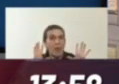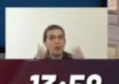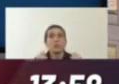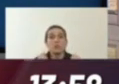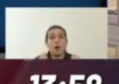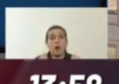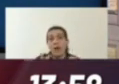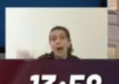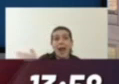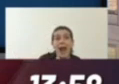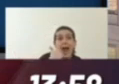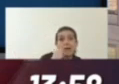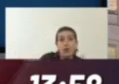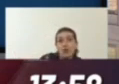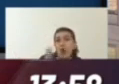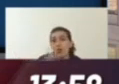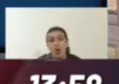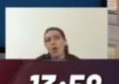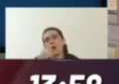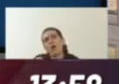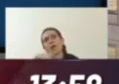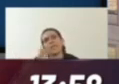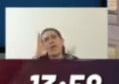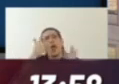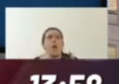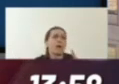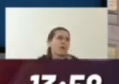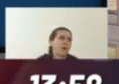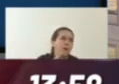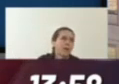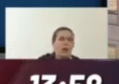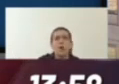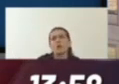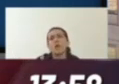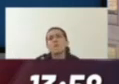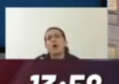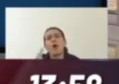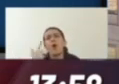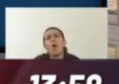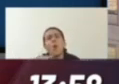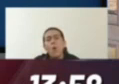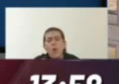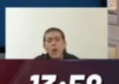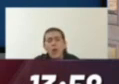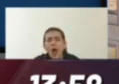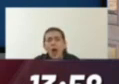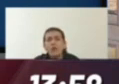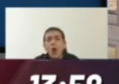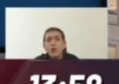Porque más allá de que se enojen y me cuestionen porque planteo que en verdad lo único que nos preserva es quedarnos en